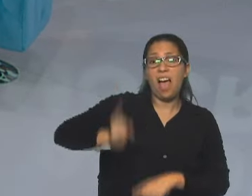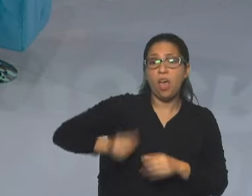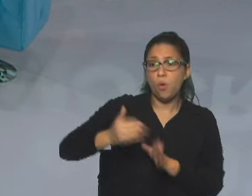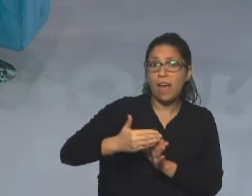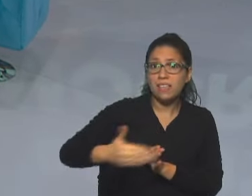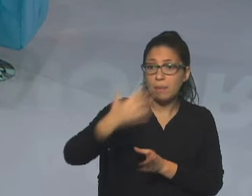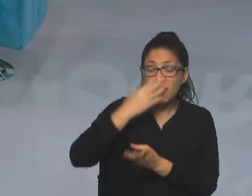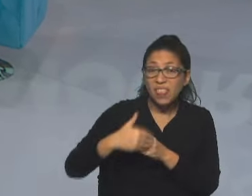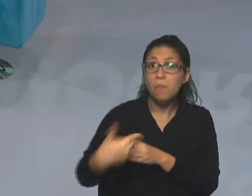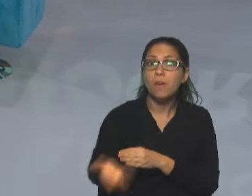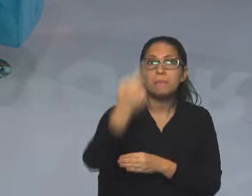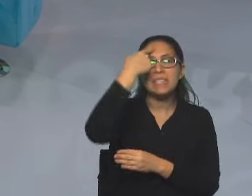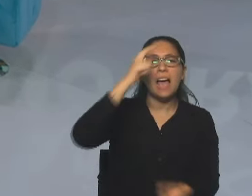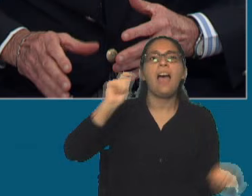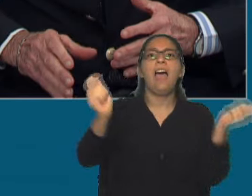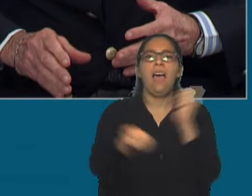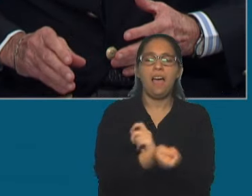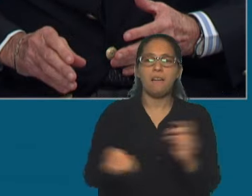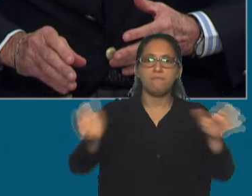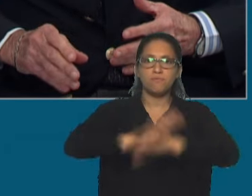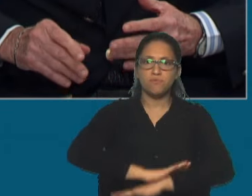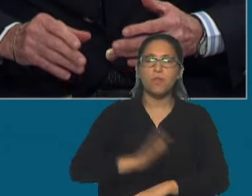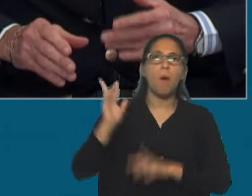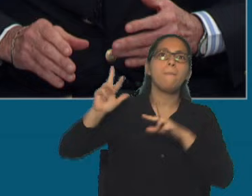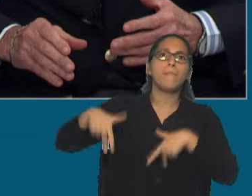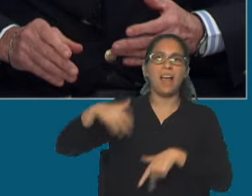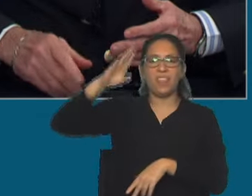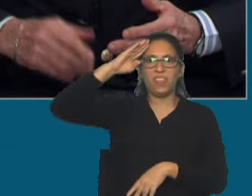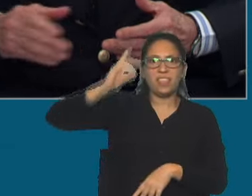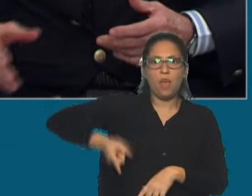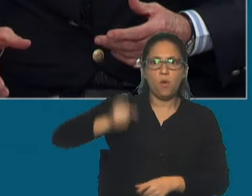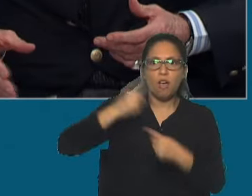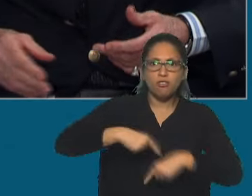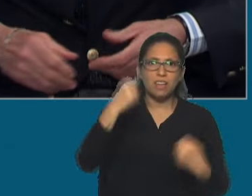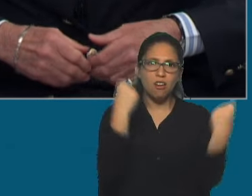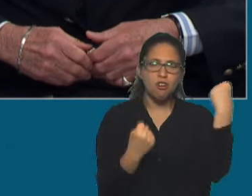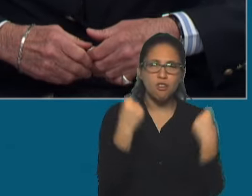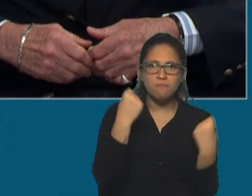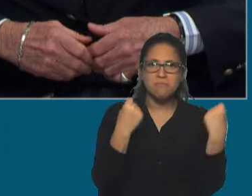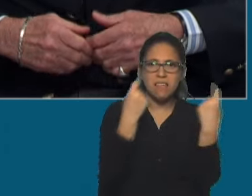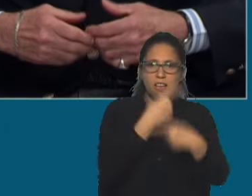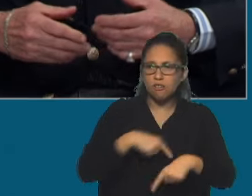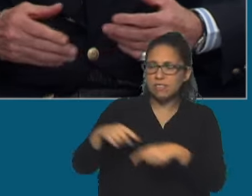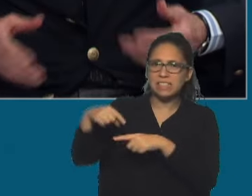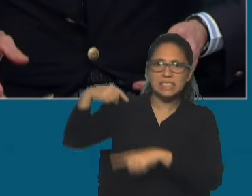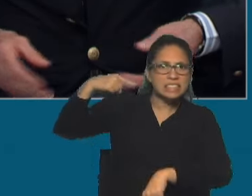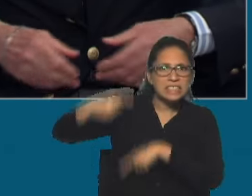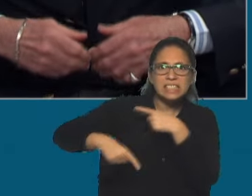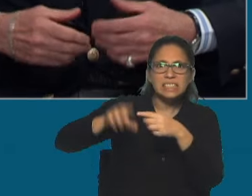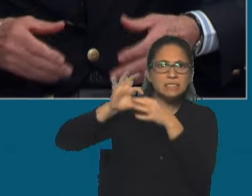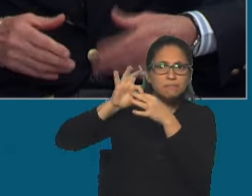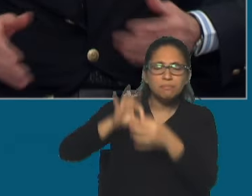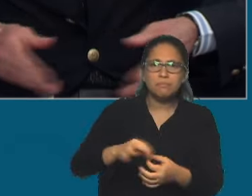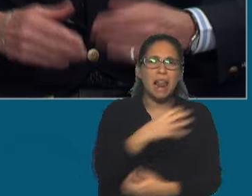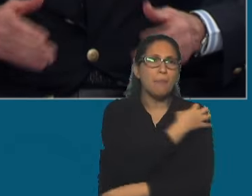yo diría que más allá del plan de la dictadura, todo lo que tuvo que ver con la economía, con la pobreza,